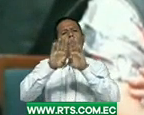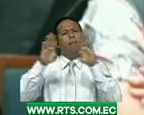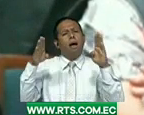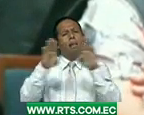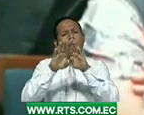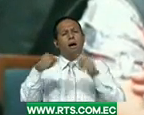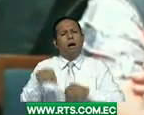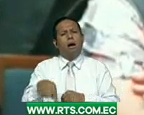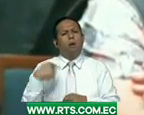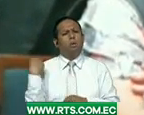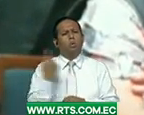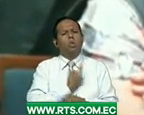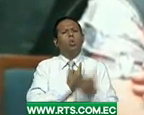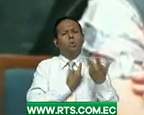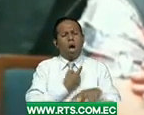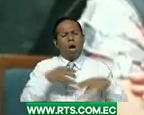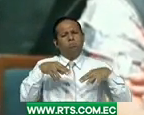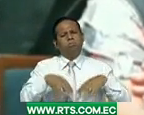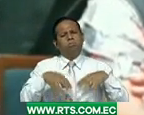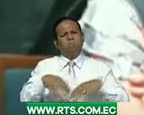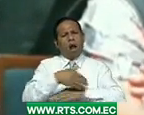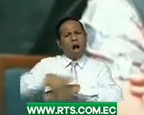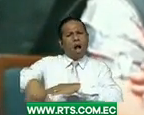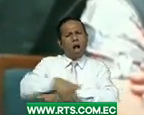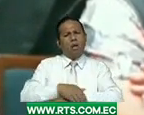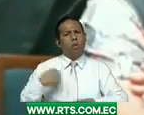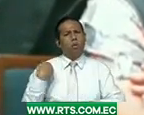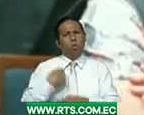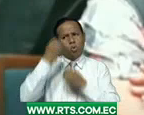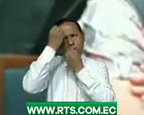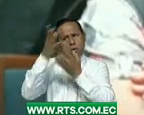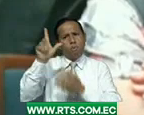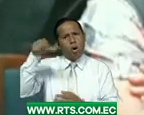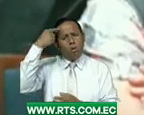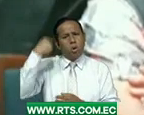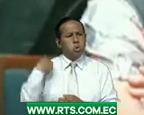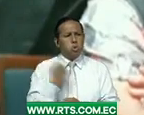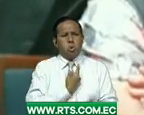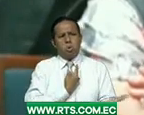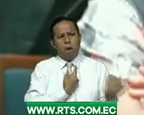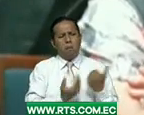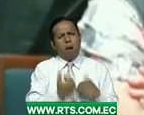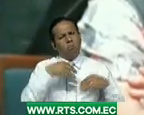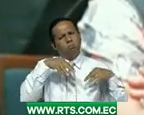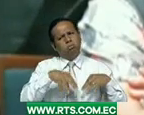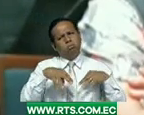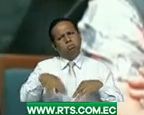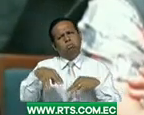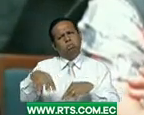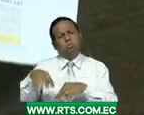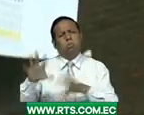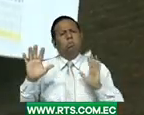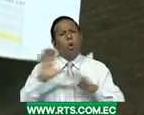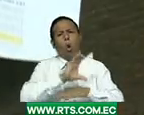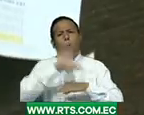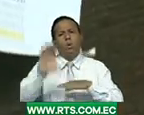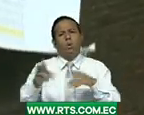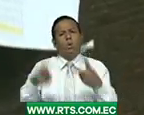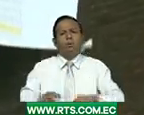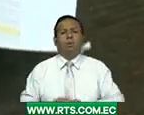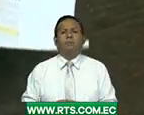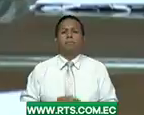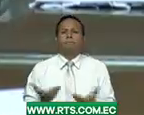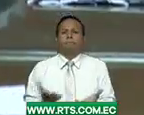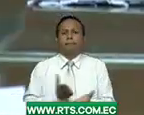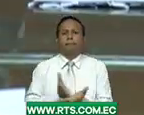carretera, hicimos un plantón para decirle al gobierno nacional que estamos decididos a llevar adelante cualquier acción, de hecho también en la costa ecuatoriana. Frente a la